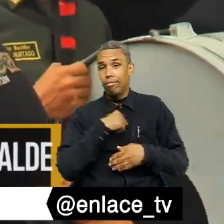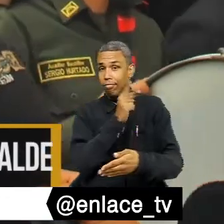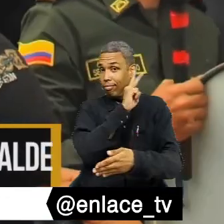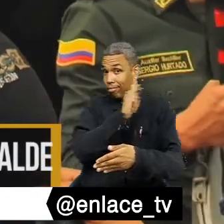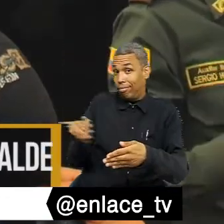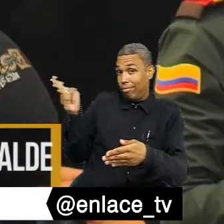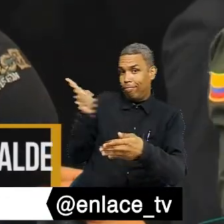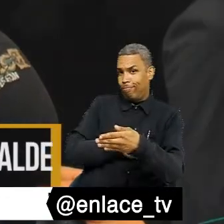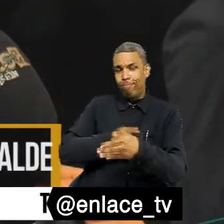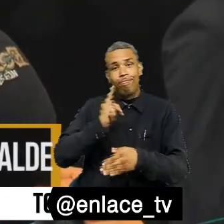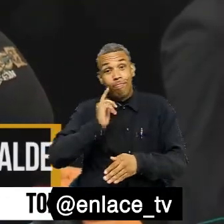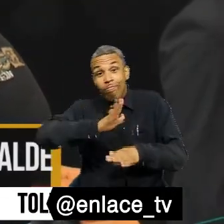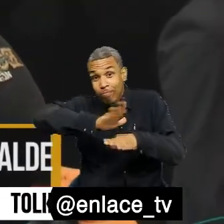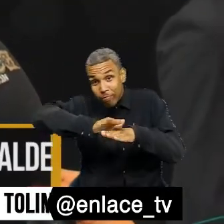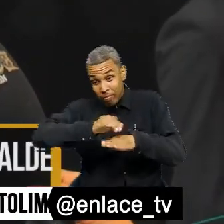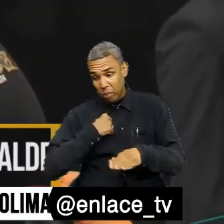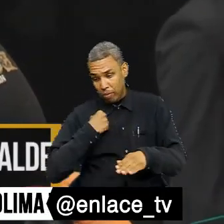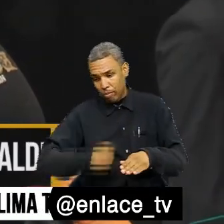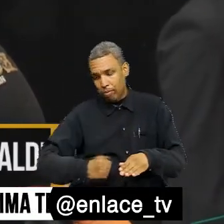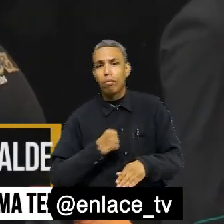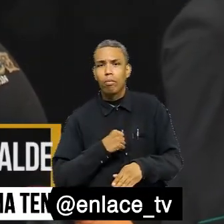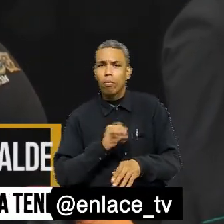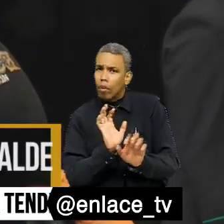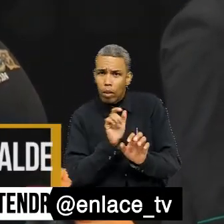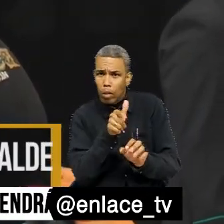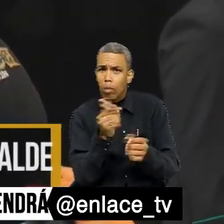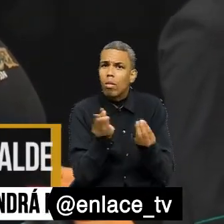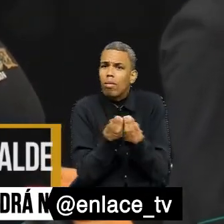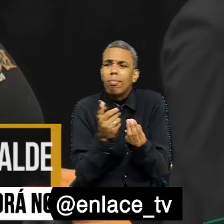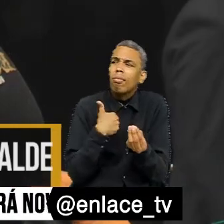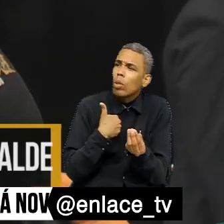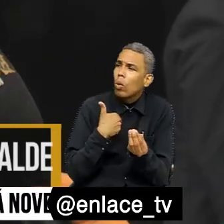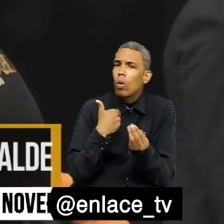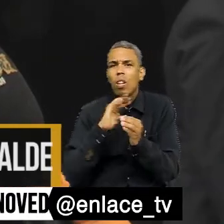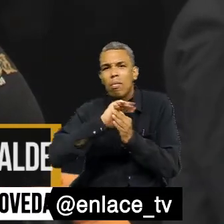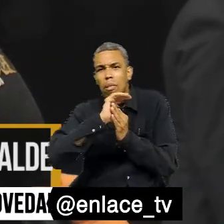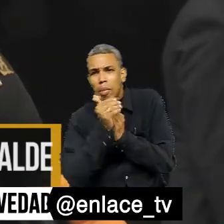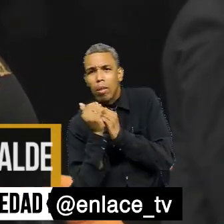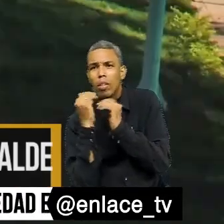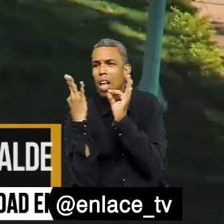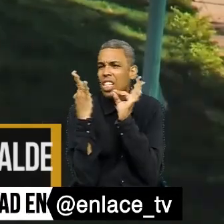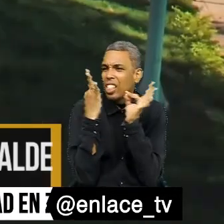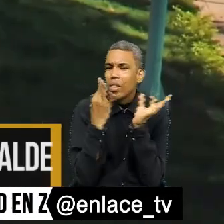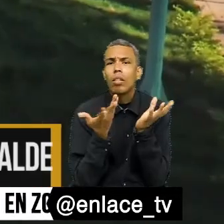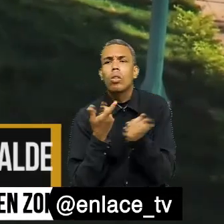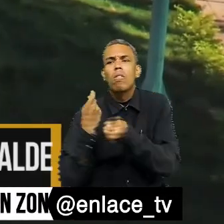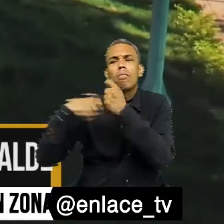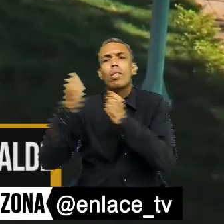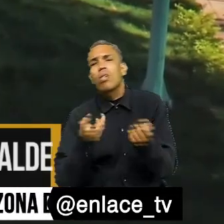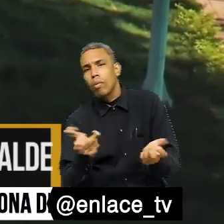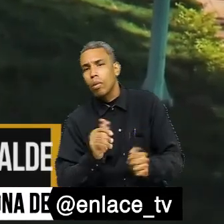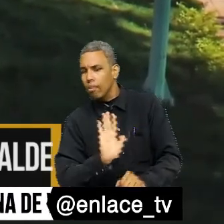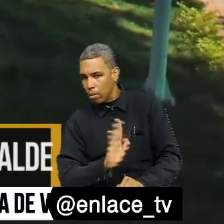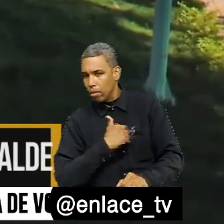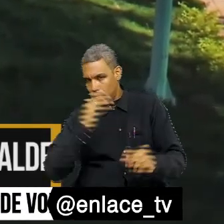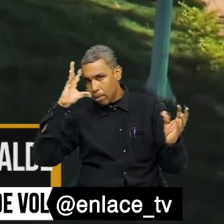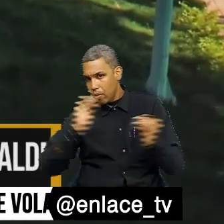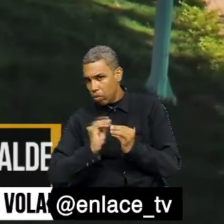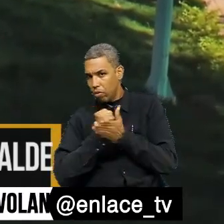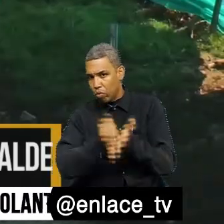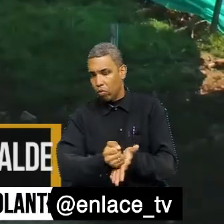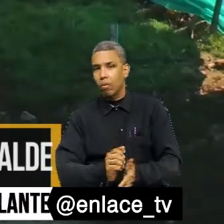puestos que podrán ser utilizados por las personas del comercio informal. El mandatario no concretó fecha de entrega de la